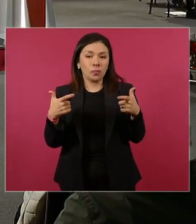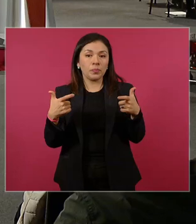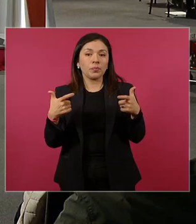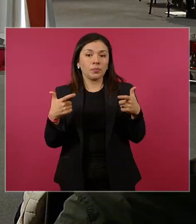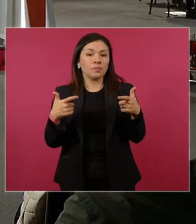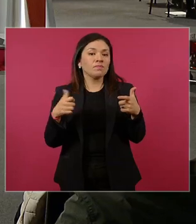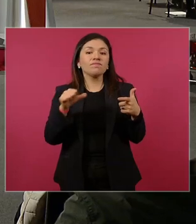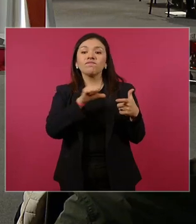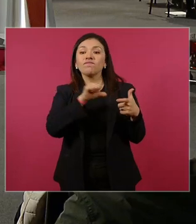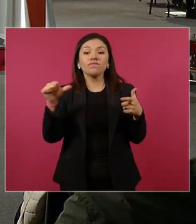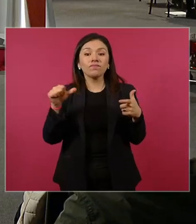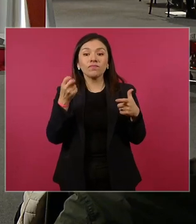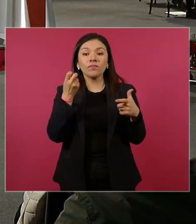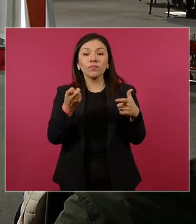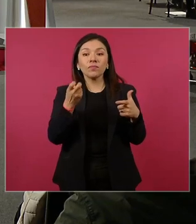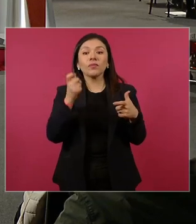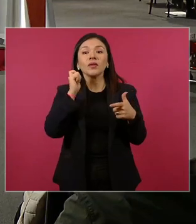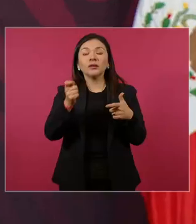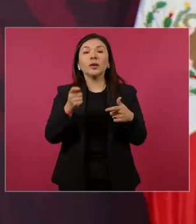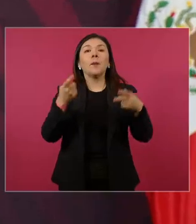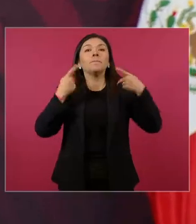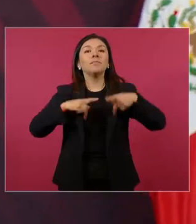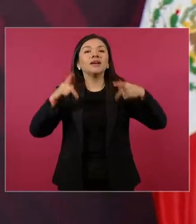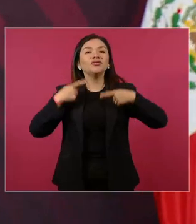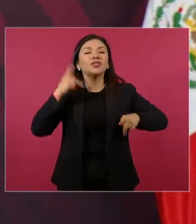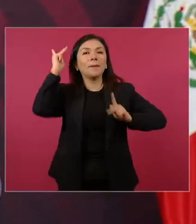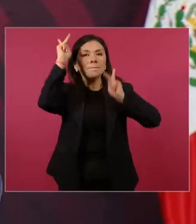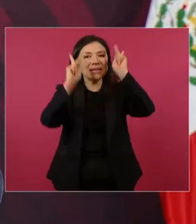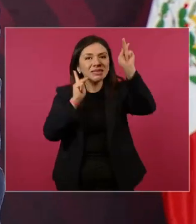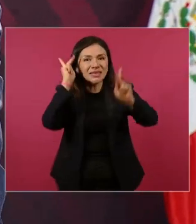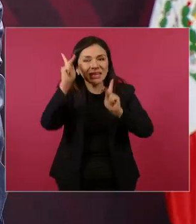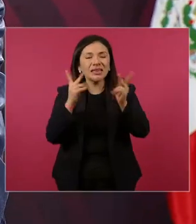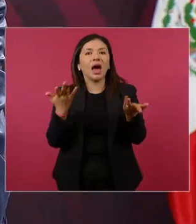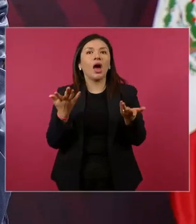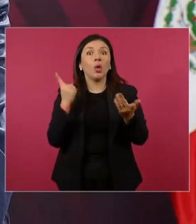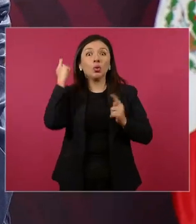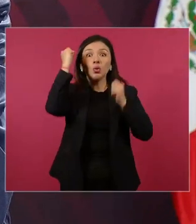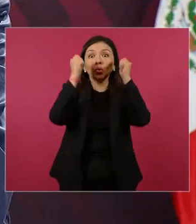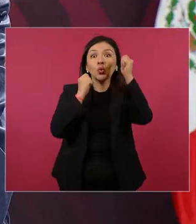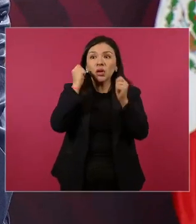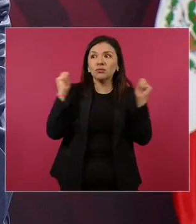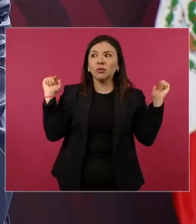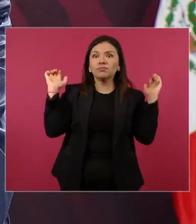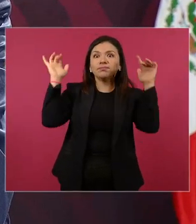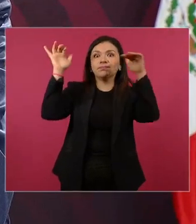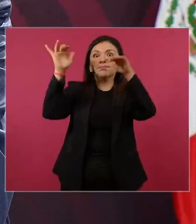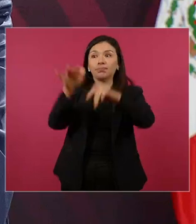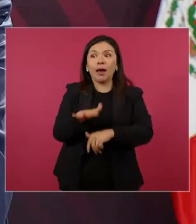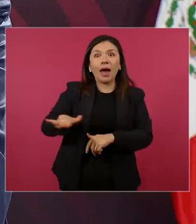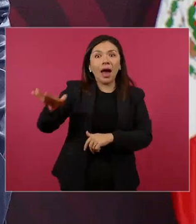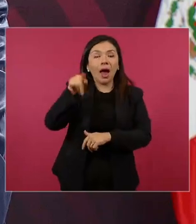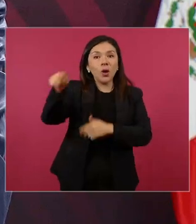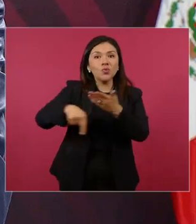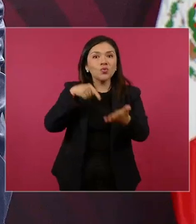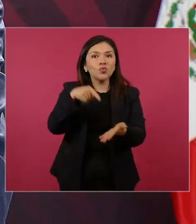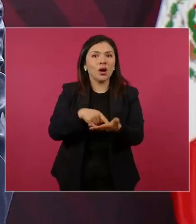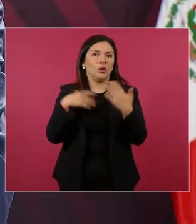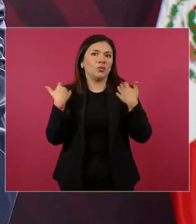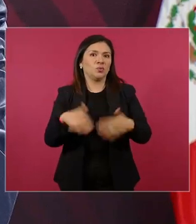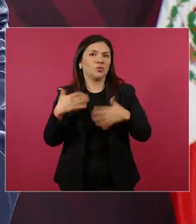todo lo que son las visitas del turismo a la región, porque pues es